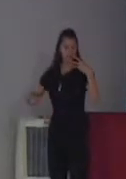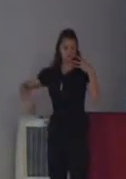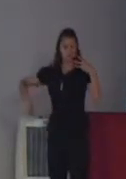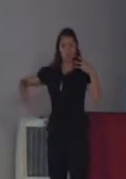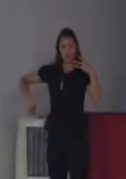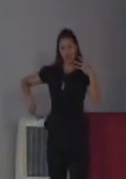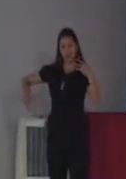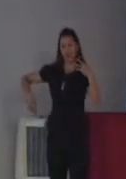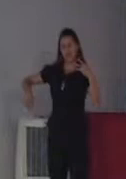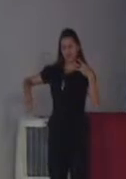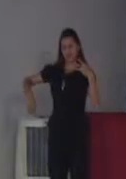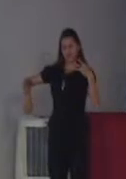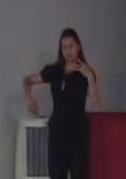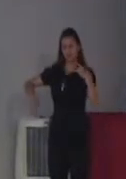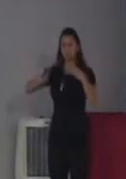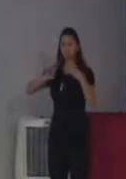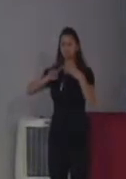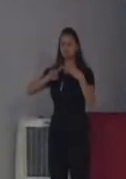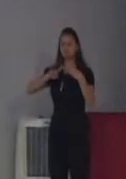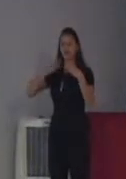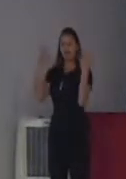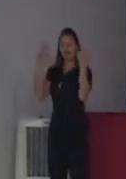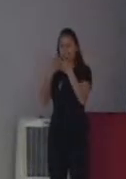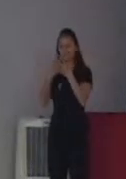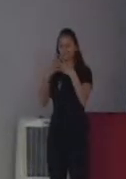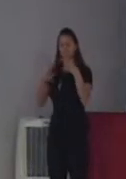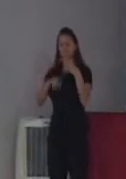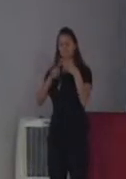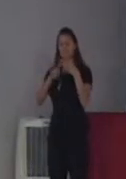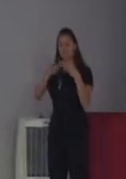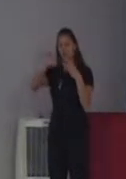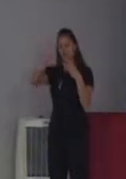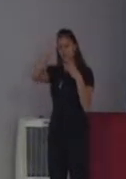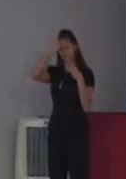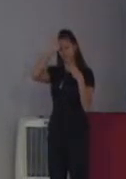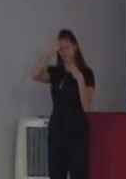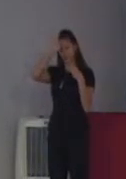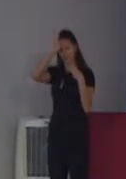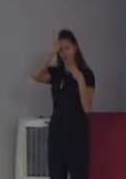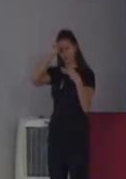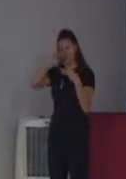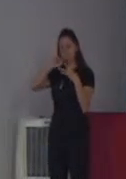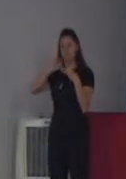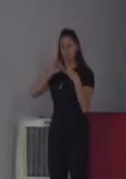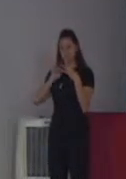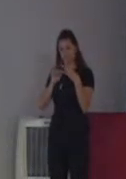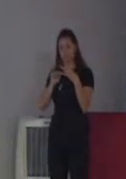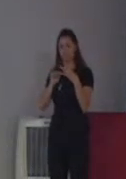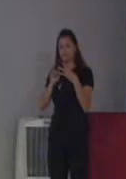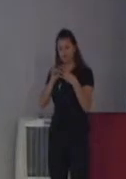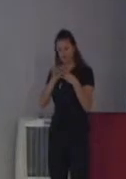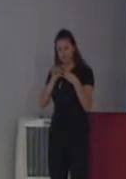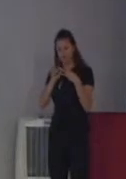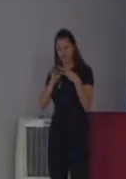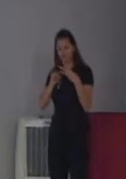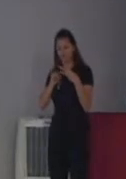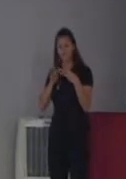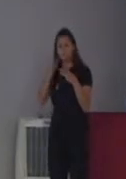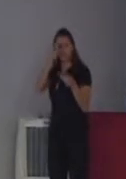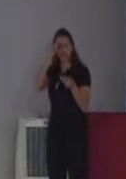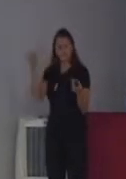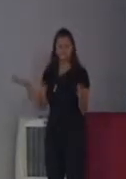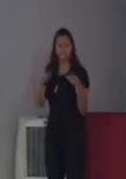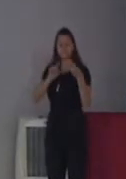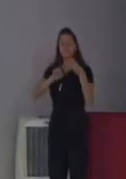Exacto, la escuela, la cárcel y el hospital, ¿sí? Son los espacios por donde uno pasa. Es como, el hospital es